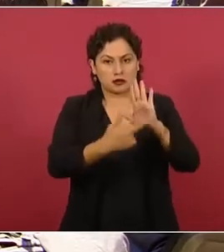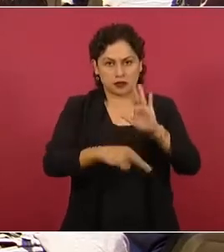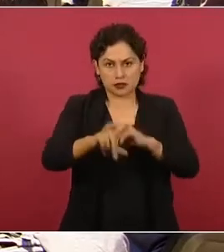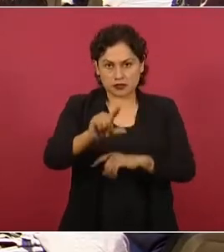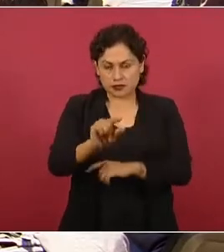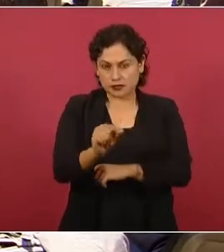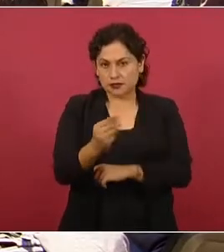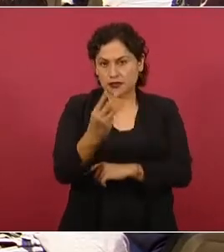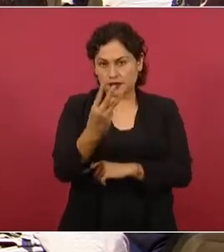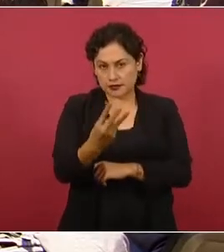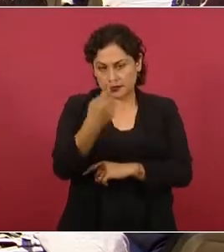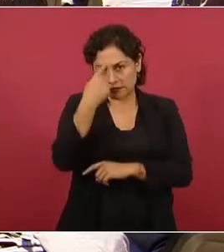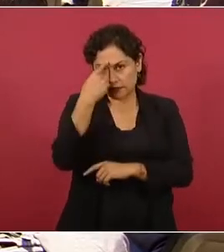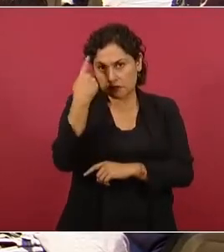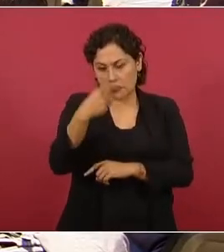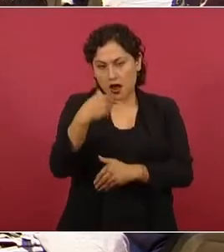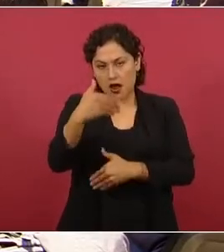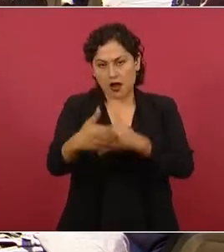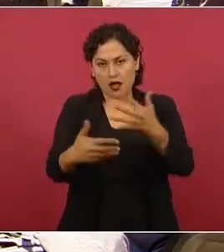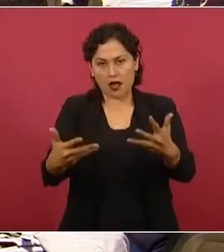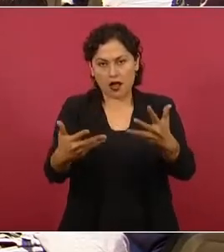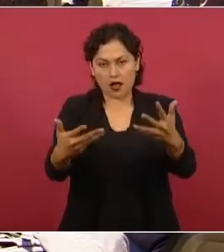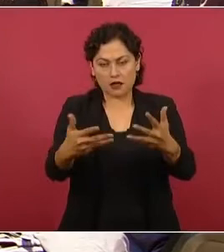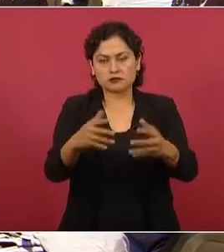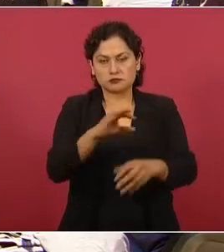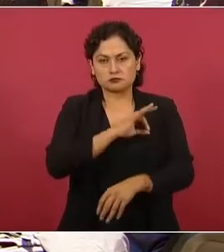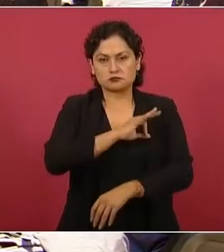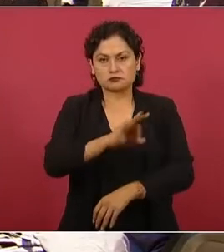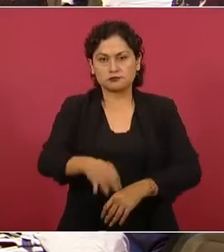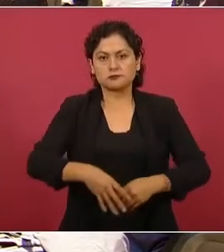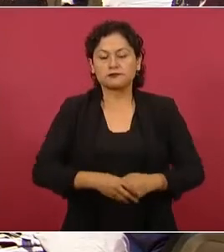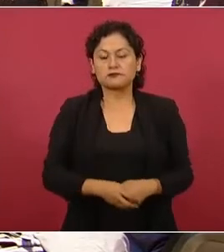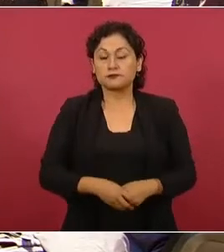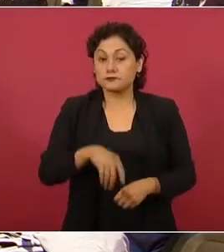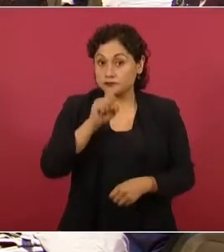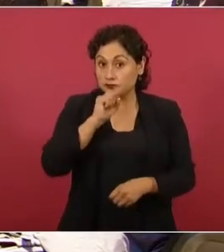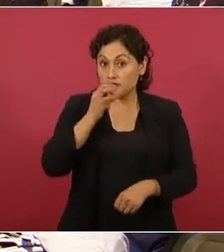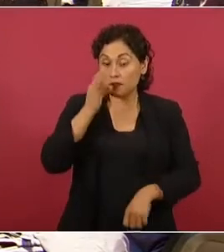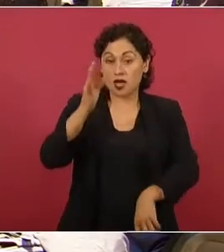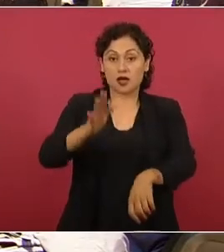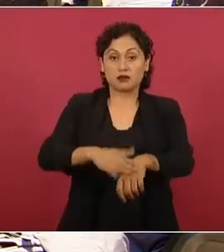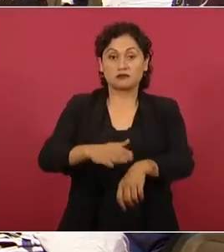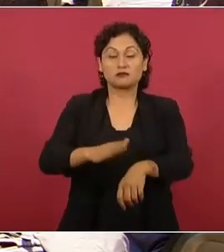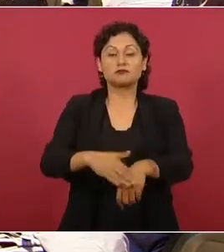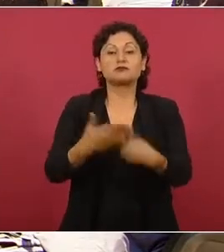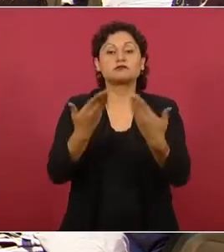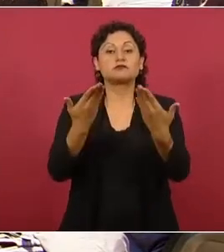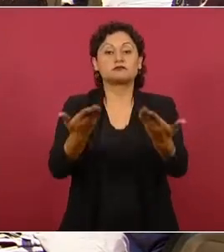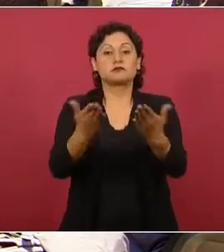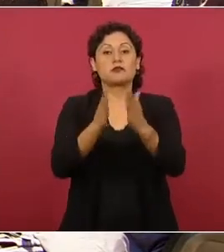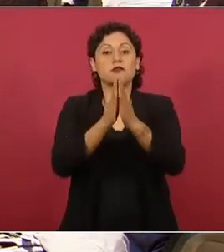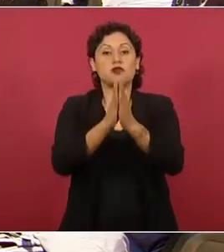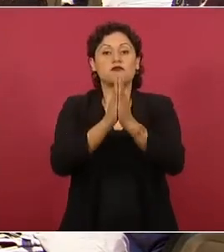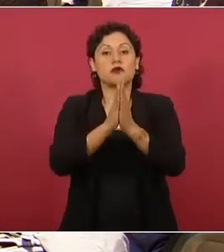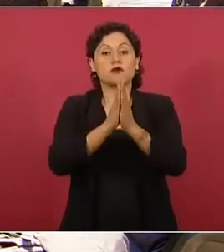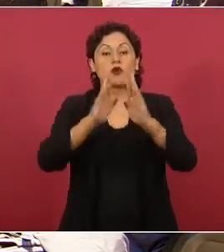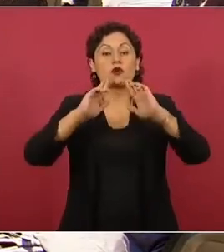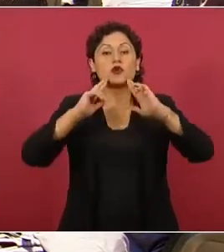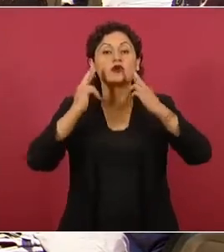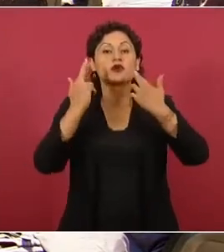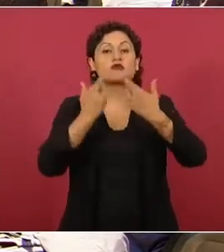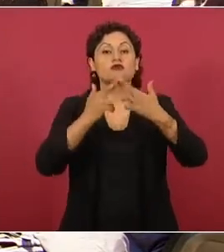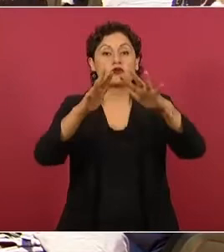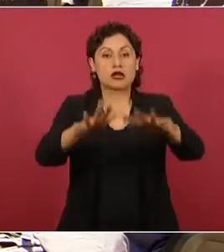de las reglas de operación mencionadas. Asimismo, solicito a las y los señores asambleístas que